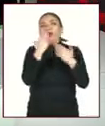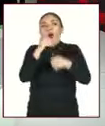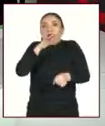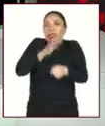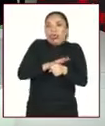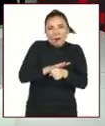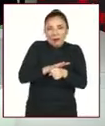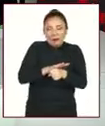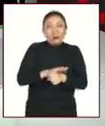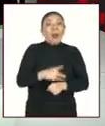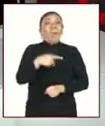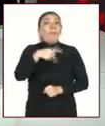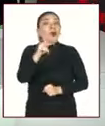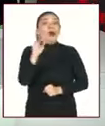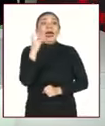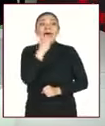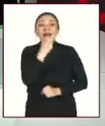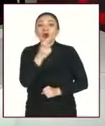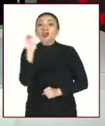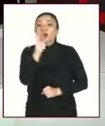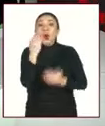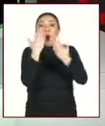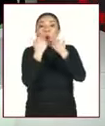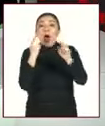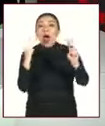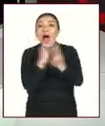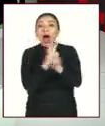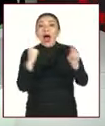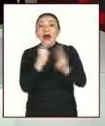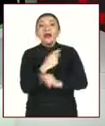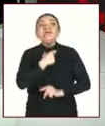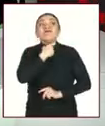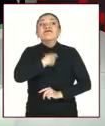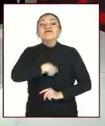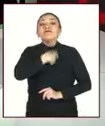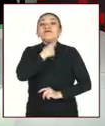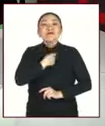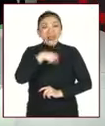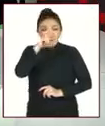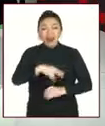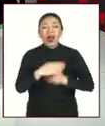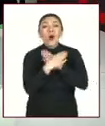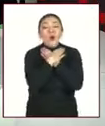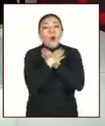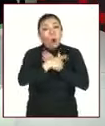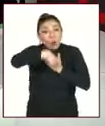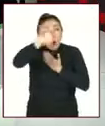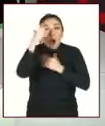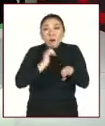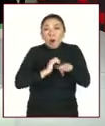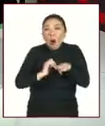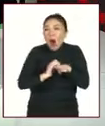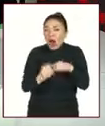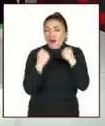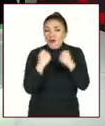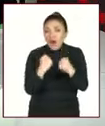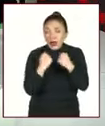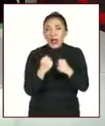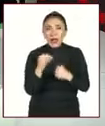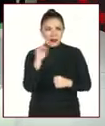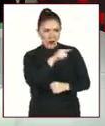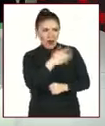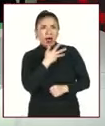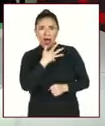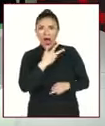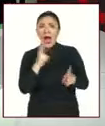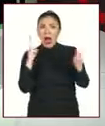no esté entrando aire a la persona, realmente se esté ahogando. Sí, ¿no? y realmente, pues si está entrando aire también se